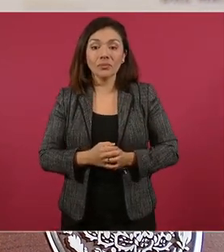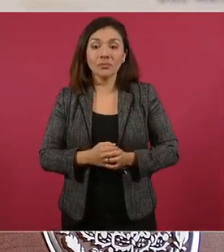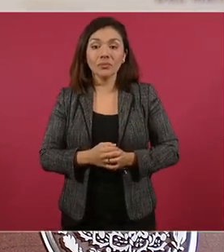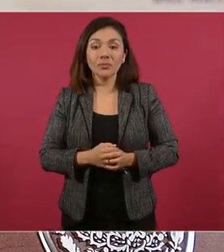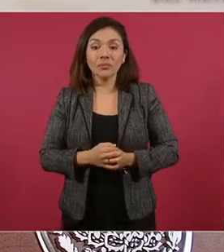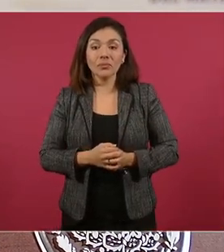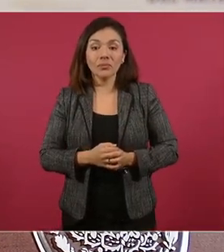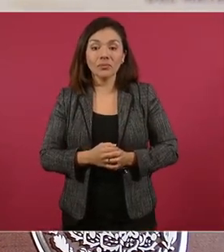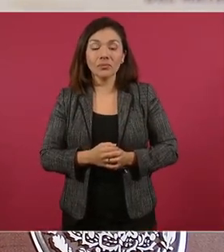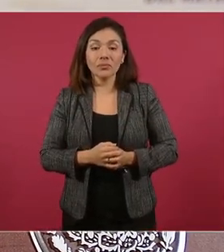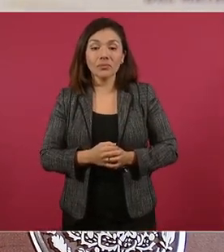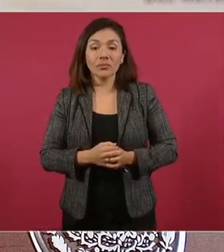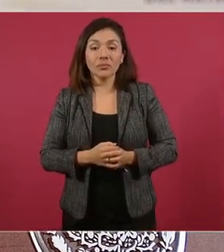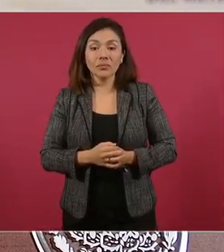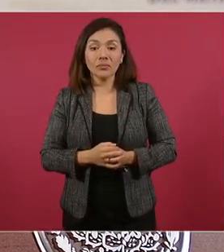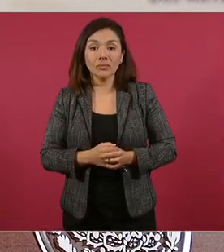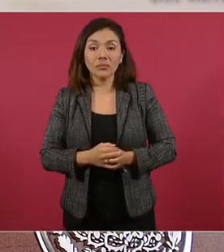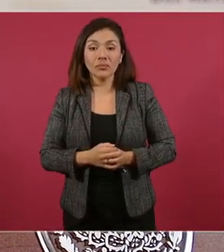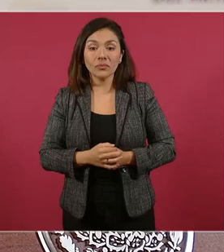es que es algo